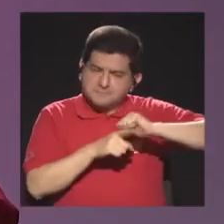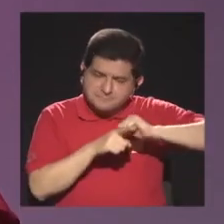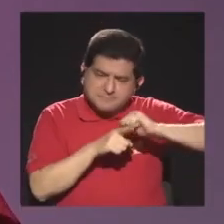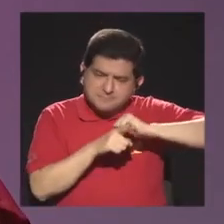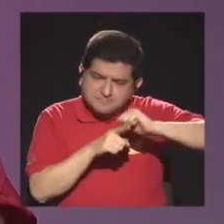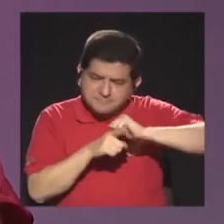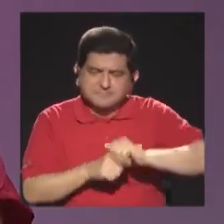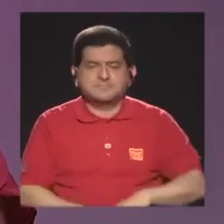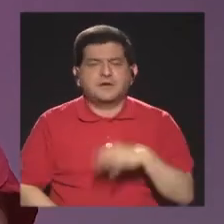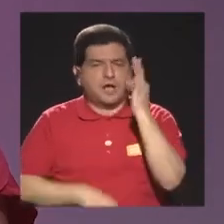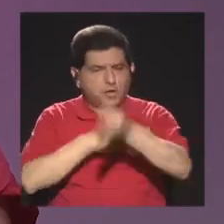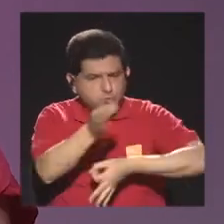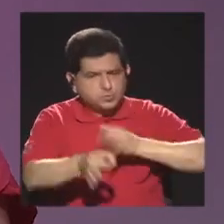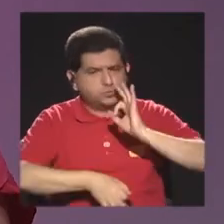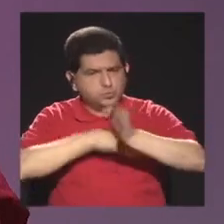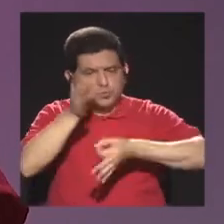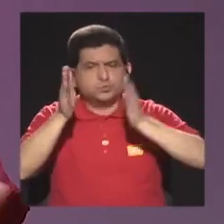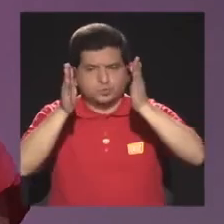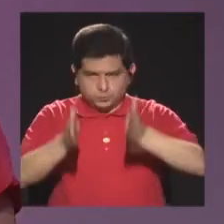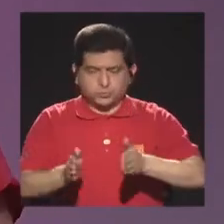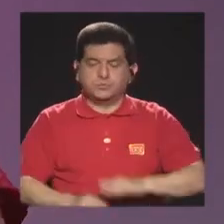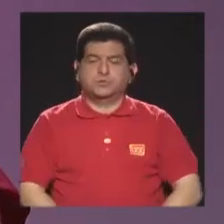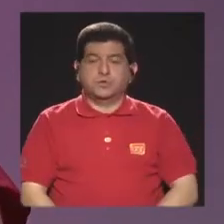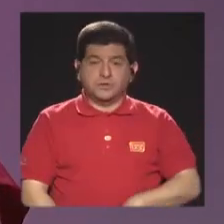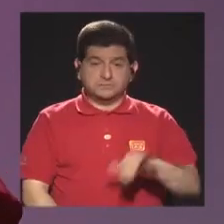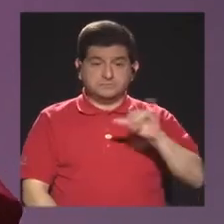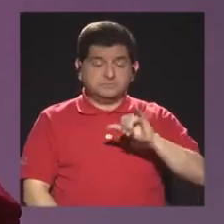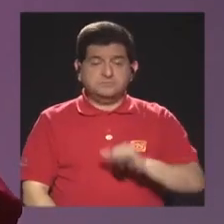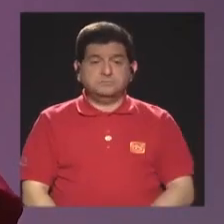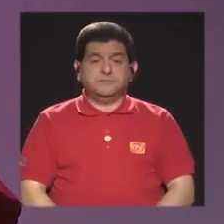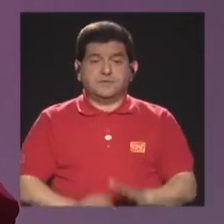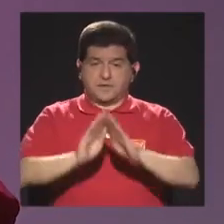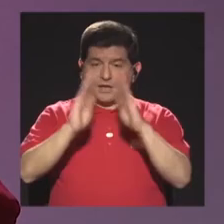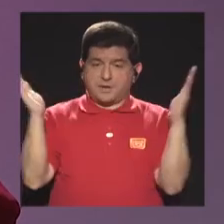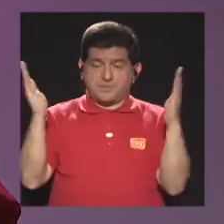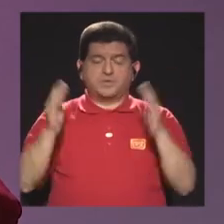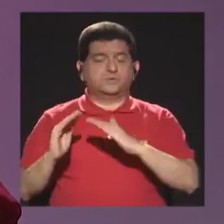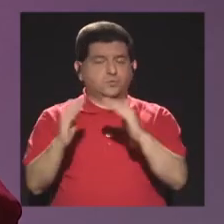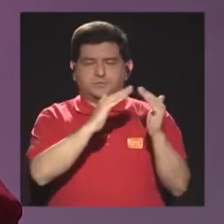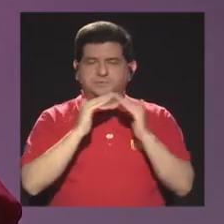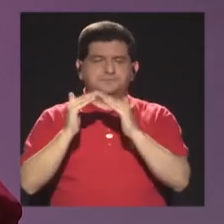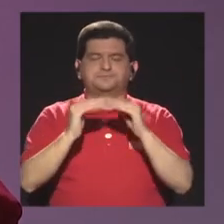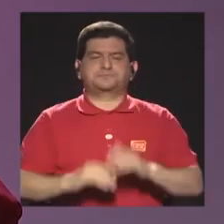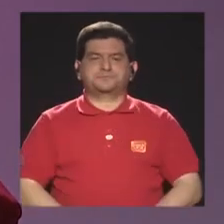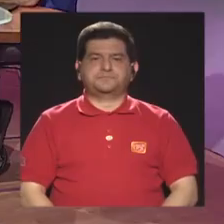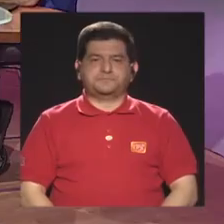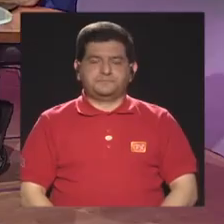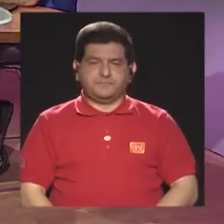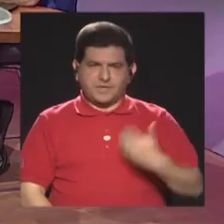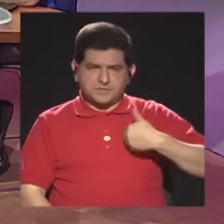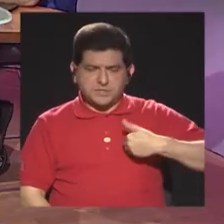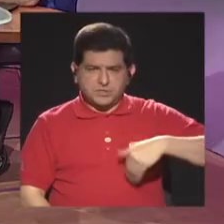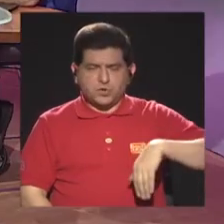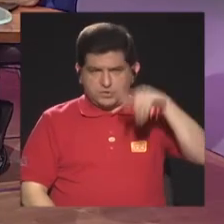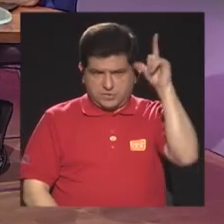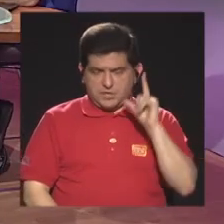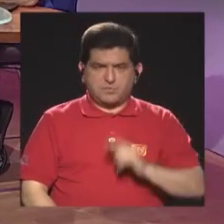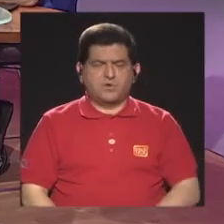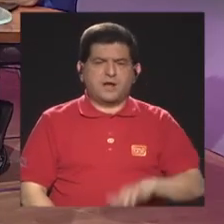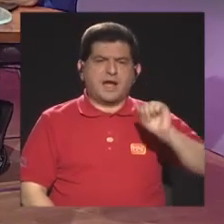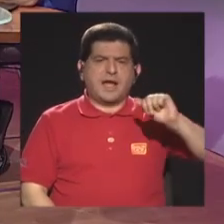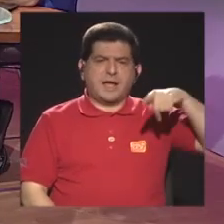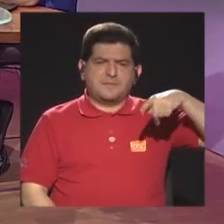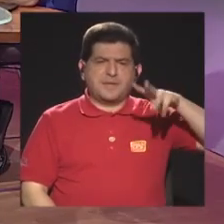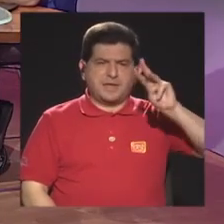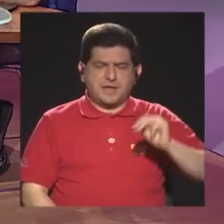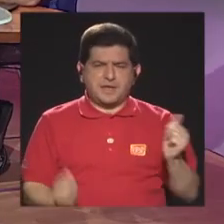¿verdad?, los relevos y, por lo tanto, tiene que estar abierto a la comunidad. Aquí pregunta Carlos de Limón, ¿qué va a pasar cuando APM